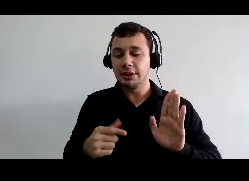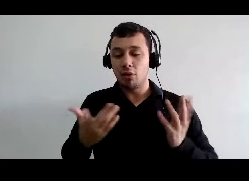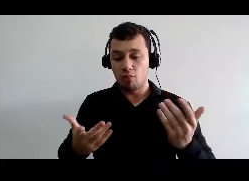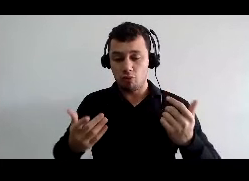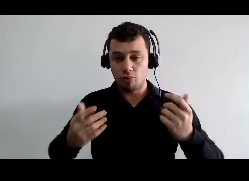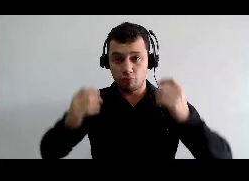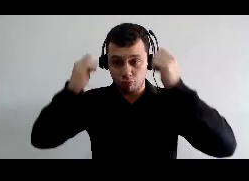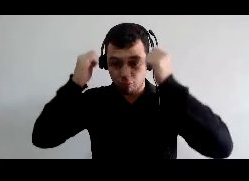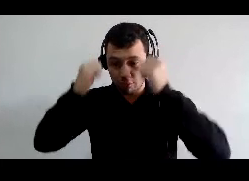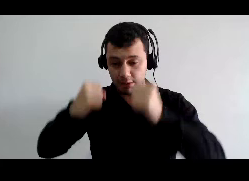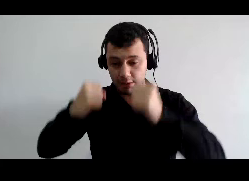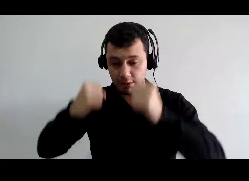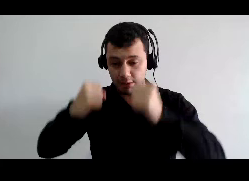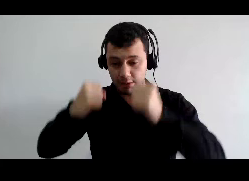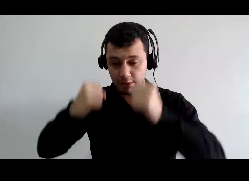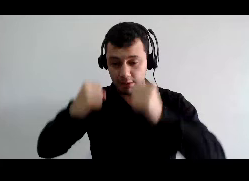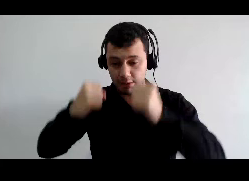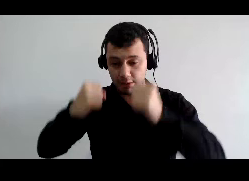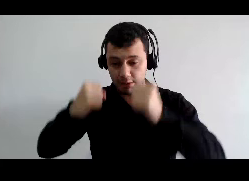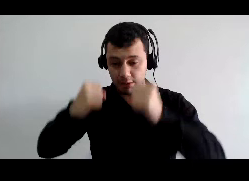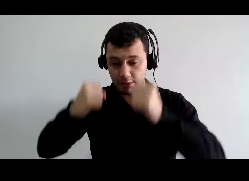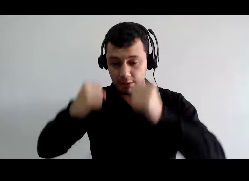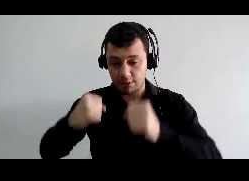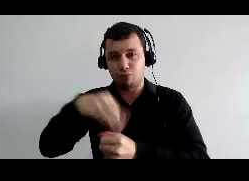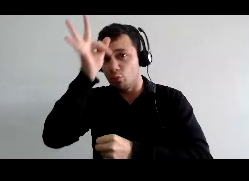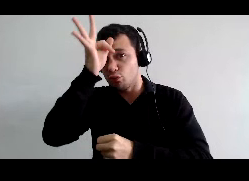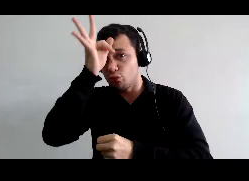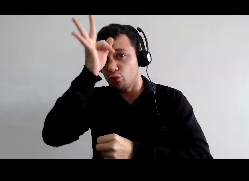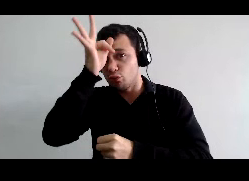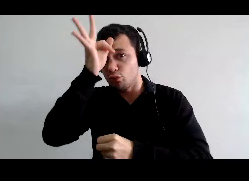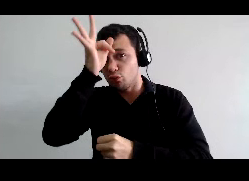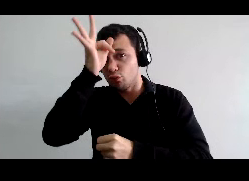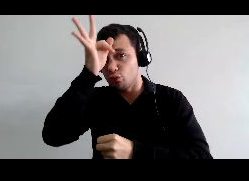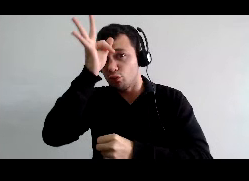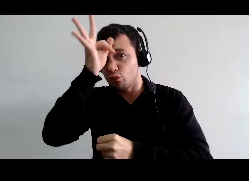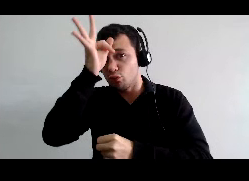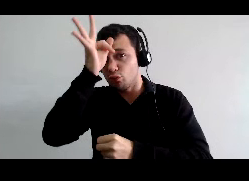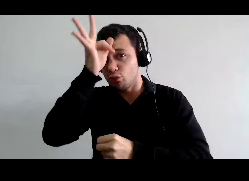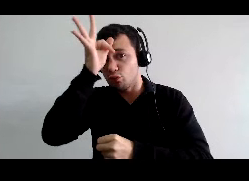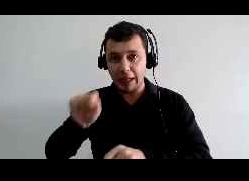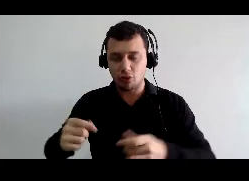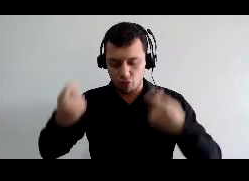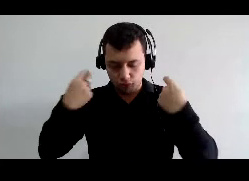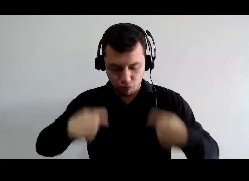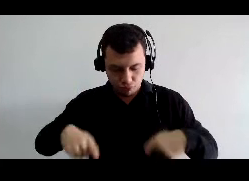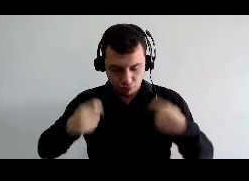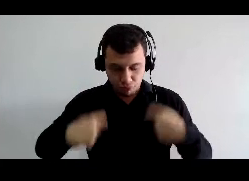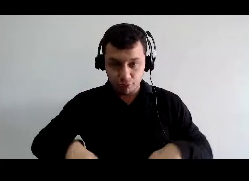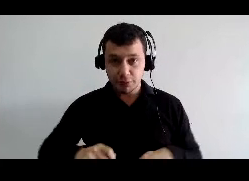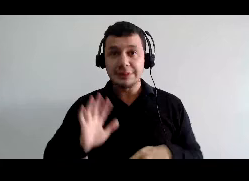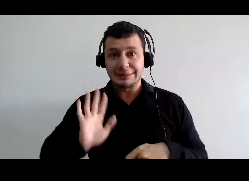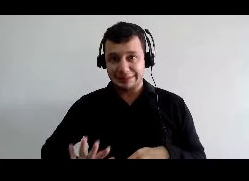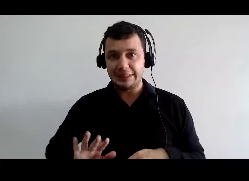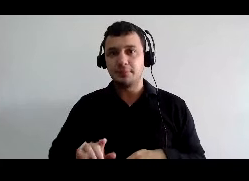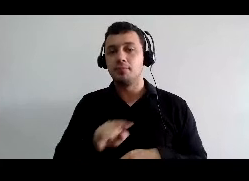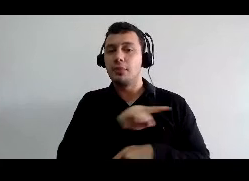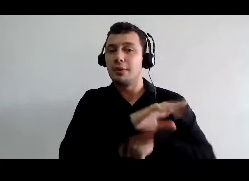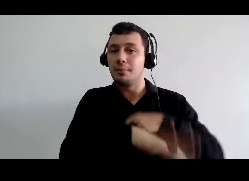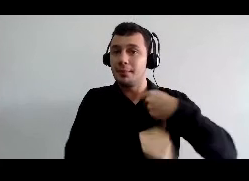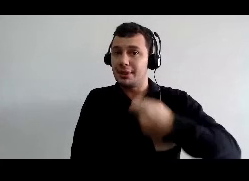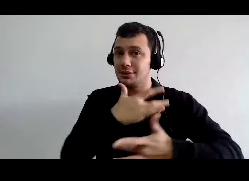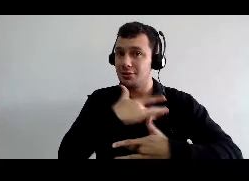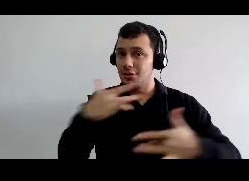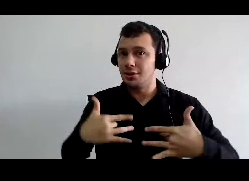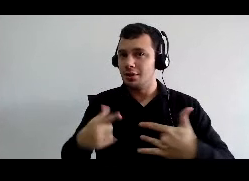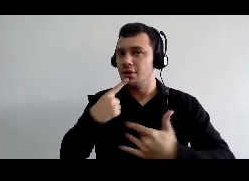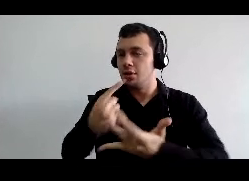de trabajo de los profesionales de la salud. Lo que recomienda el ministerio es que ese profesional de la salud,